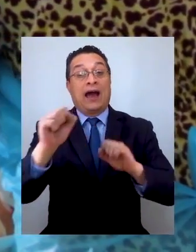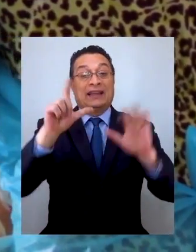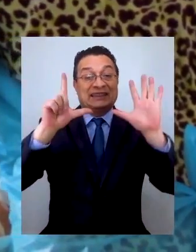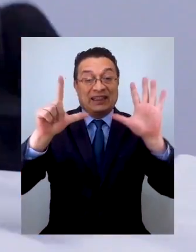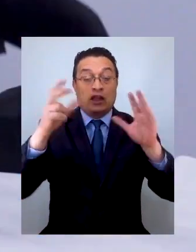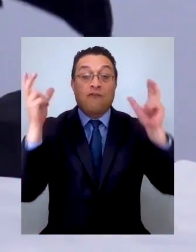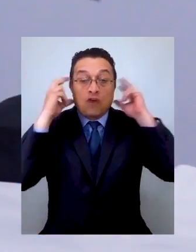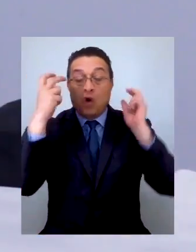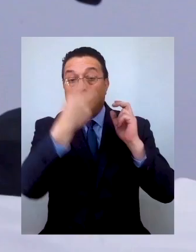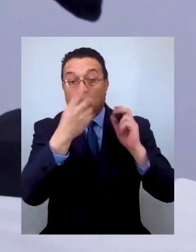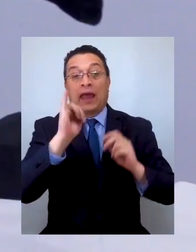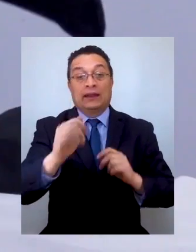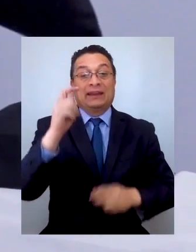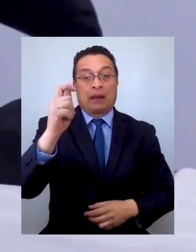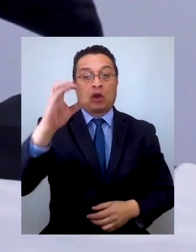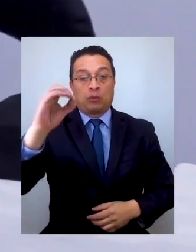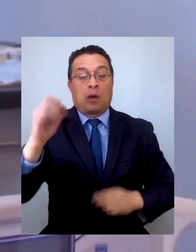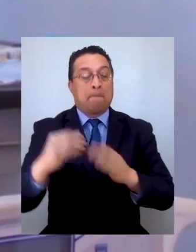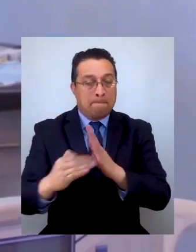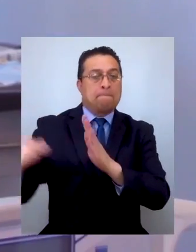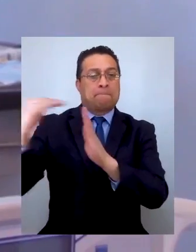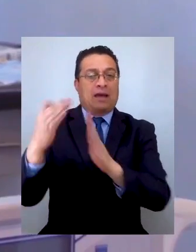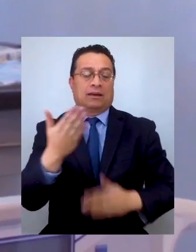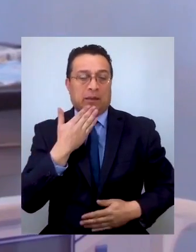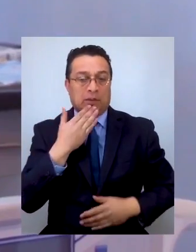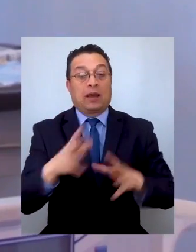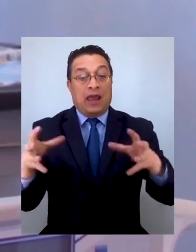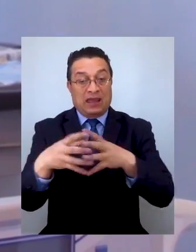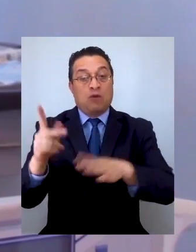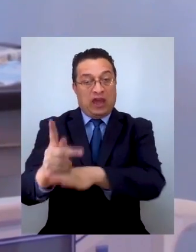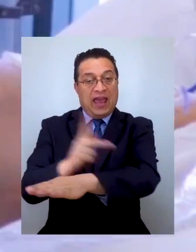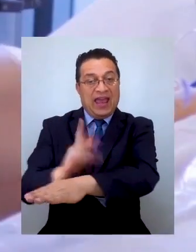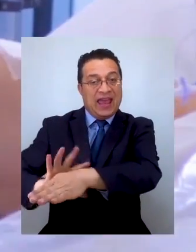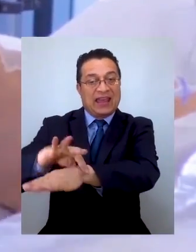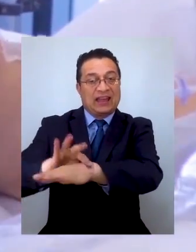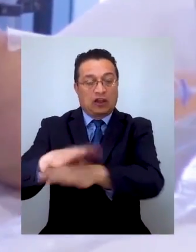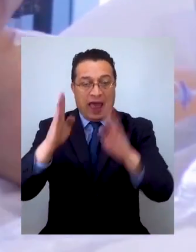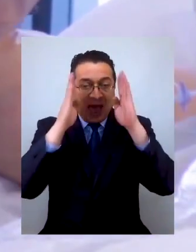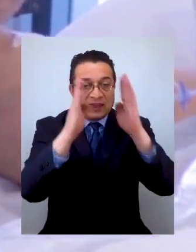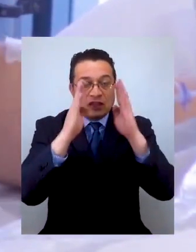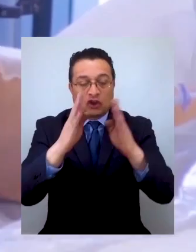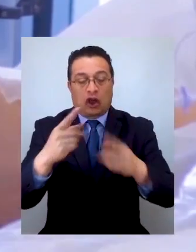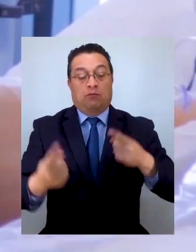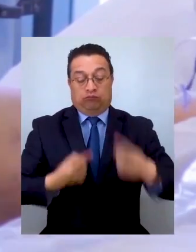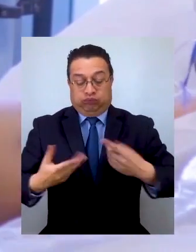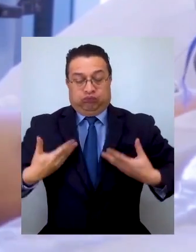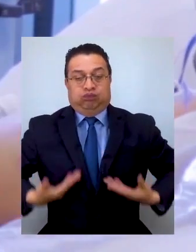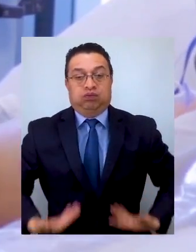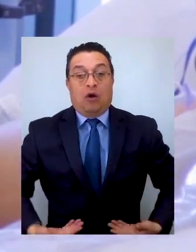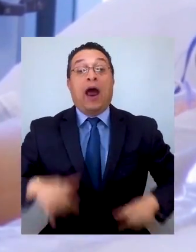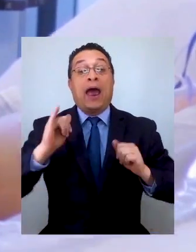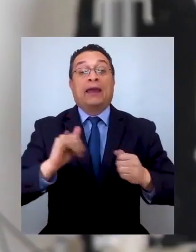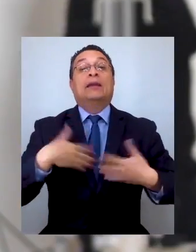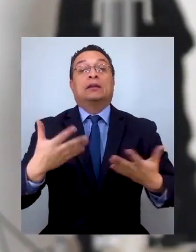7 fonoaudiólogos y de 2 a 6 terapeutas ocupacionales. Además, se generó un equipo kinesiológico de atenciones exclusivamente motoras